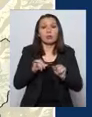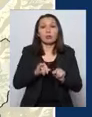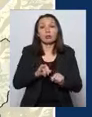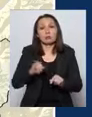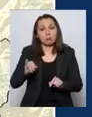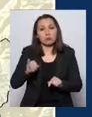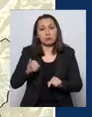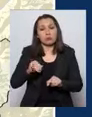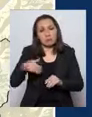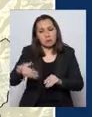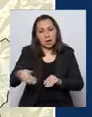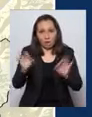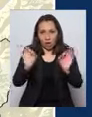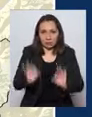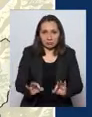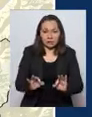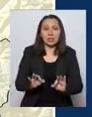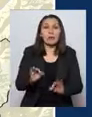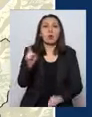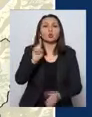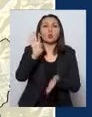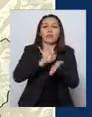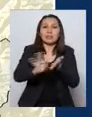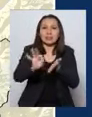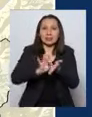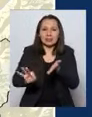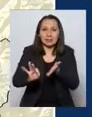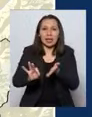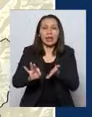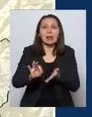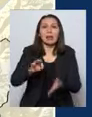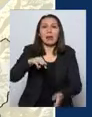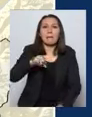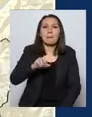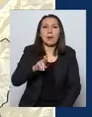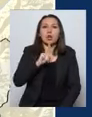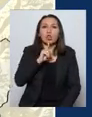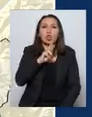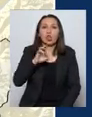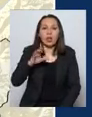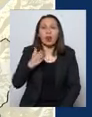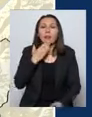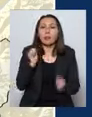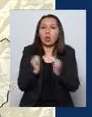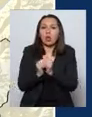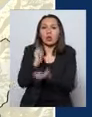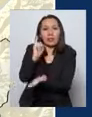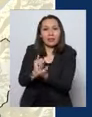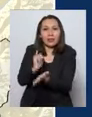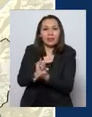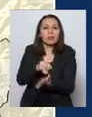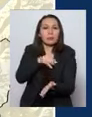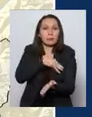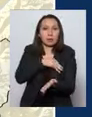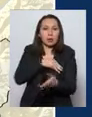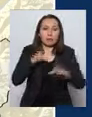en un momento más por la subsecretaria doña katy martorell y el intendente de la